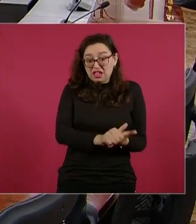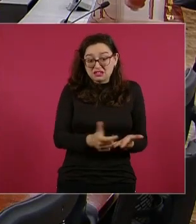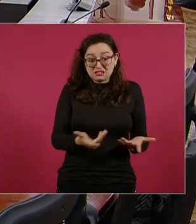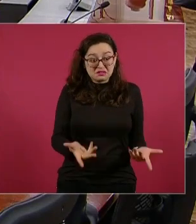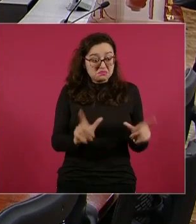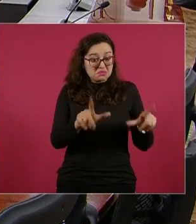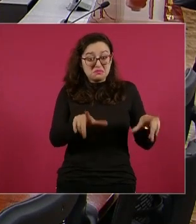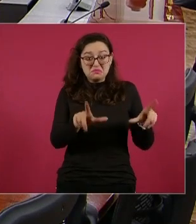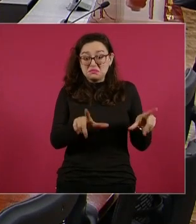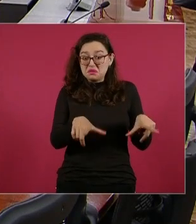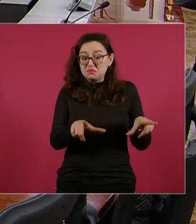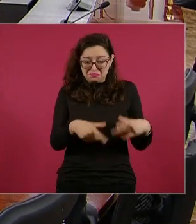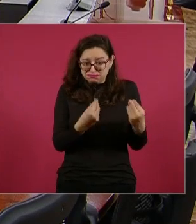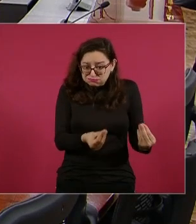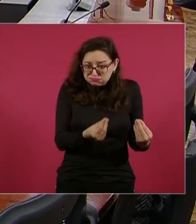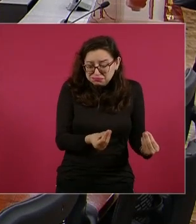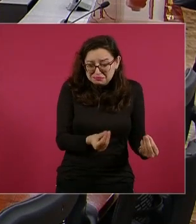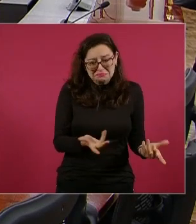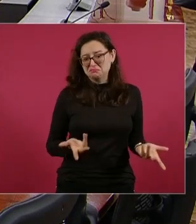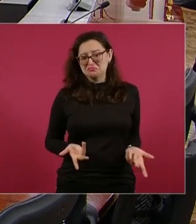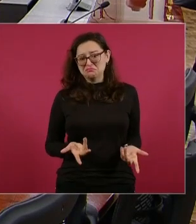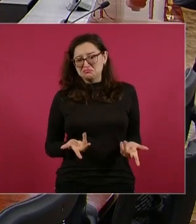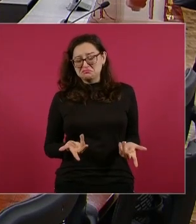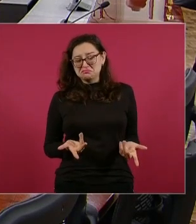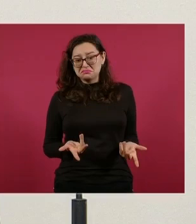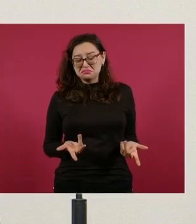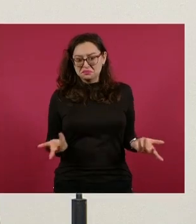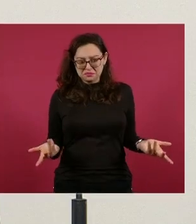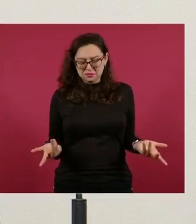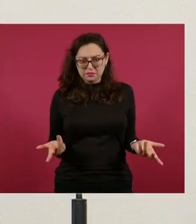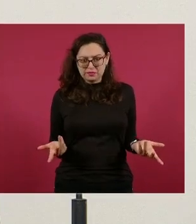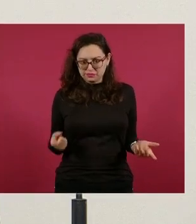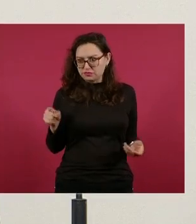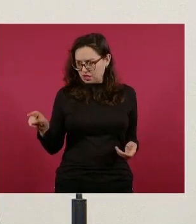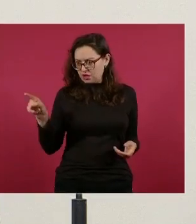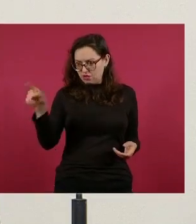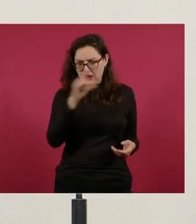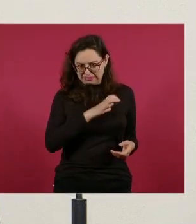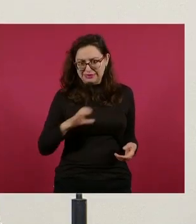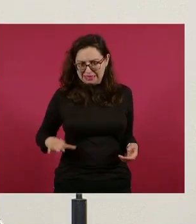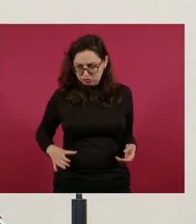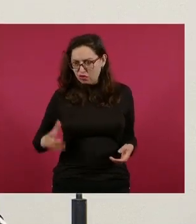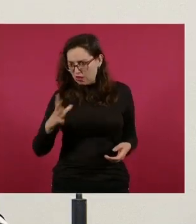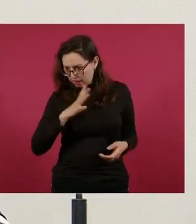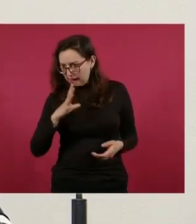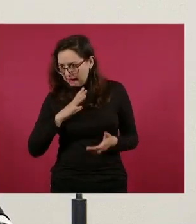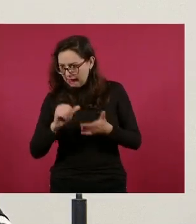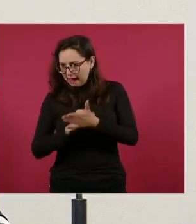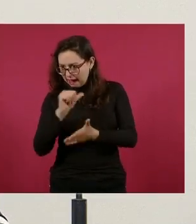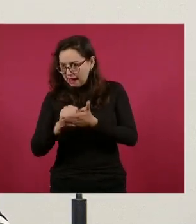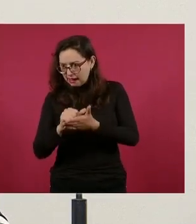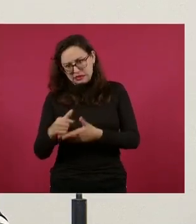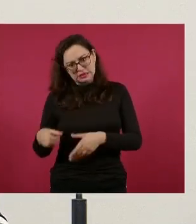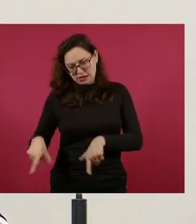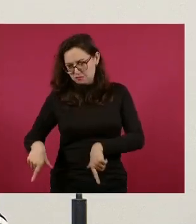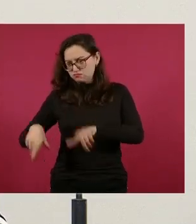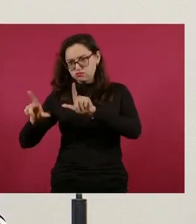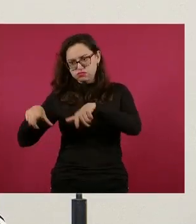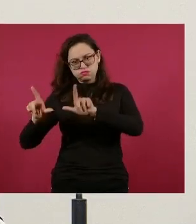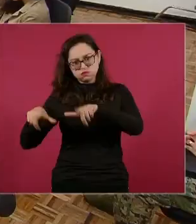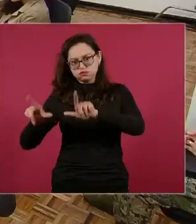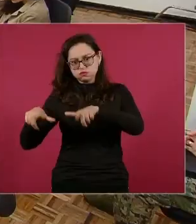¿Cuál es el problema? Que empiecen a mostrarse. Y qué bueno que se